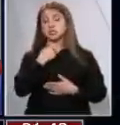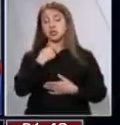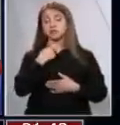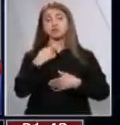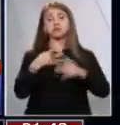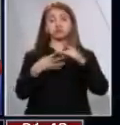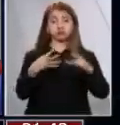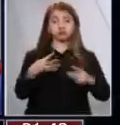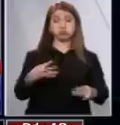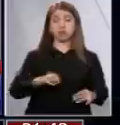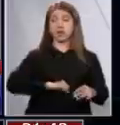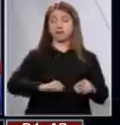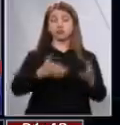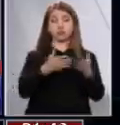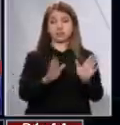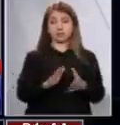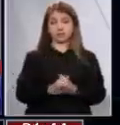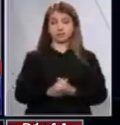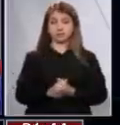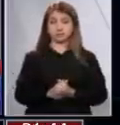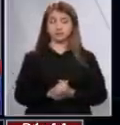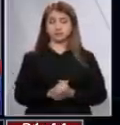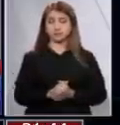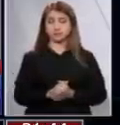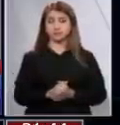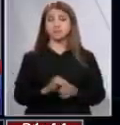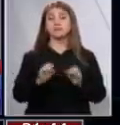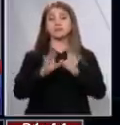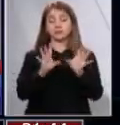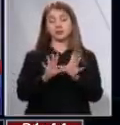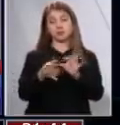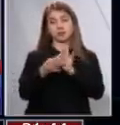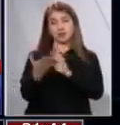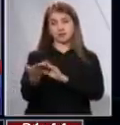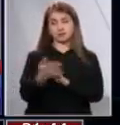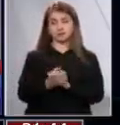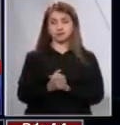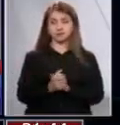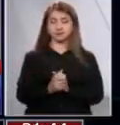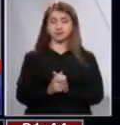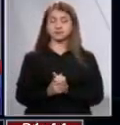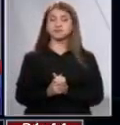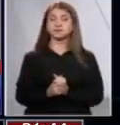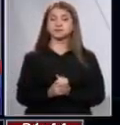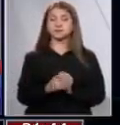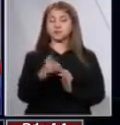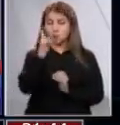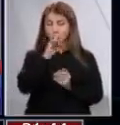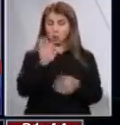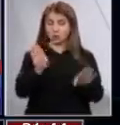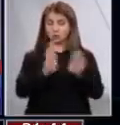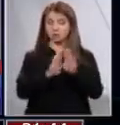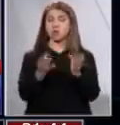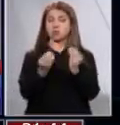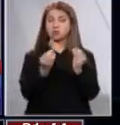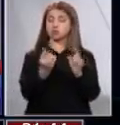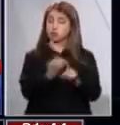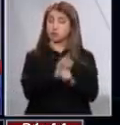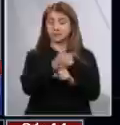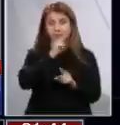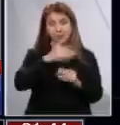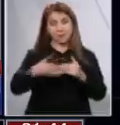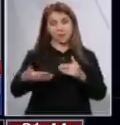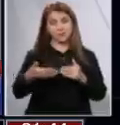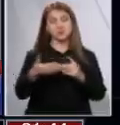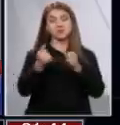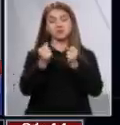ampliarlo al aborto amplio. Uh-huh. Eso ya es una definición, se lo agradezco. Para ir cerrando, ministra, hay mucho más que conversar, espero también